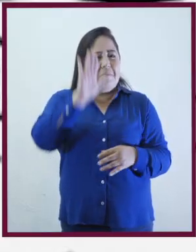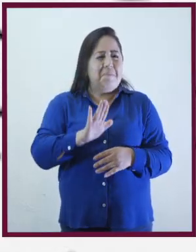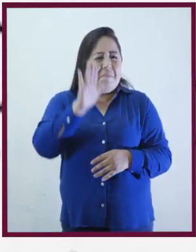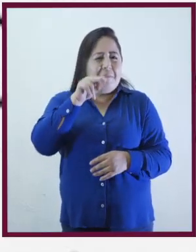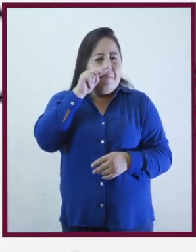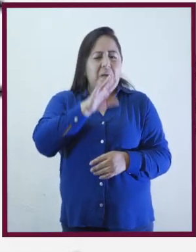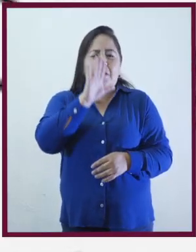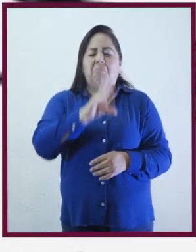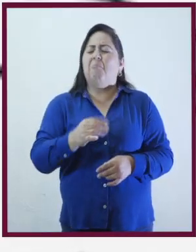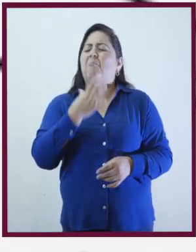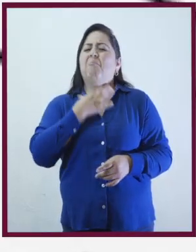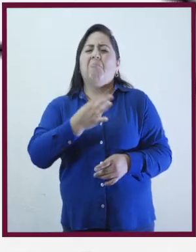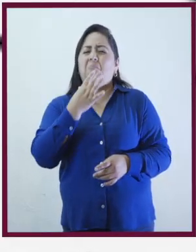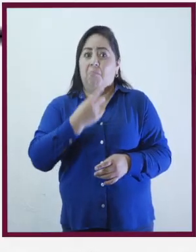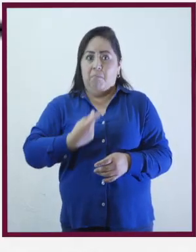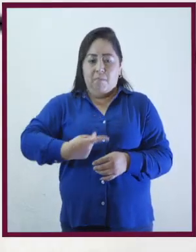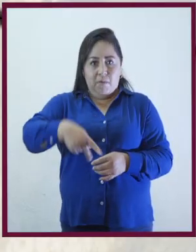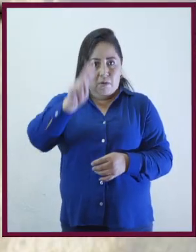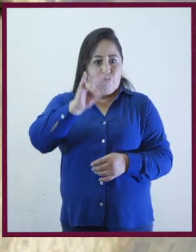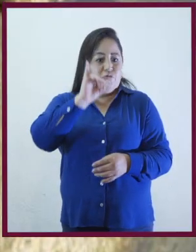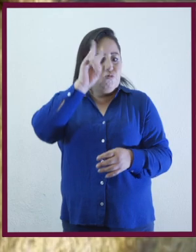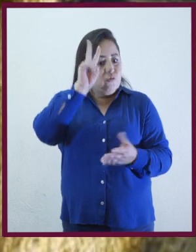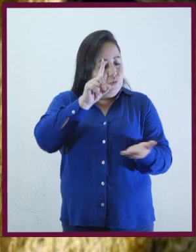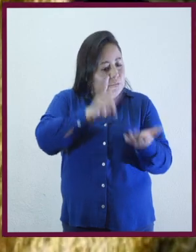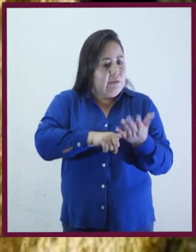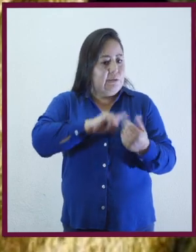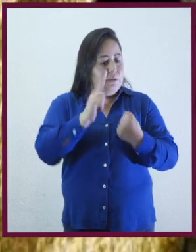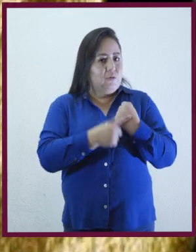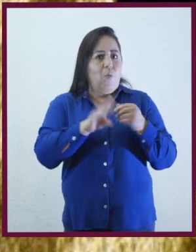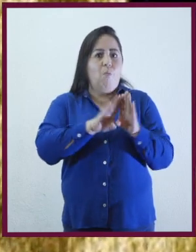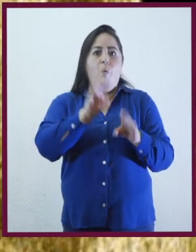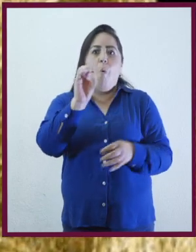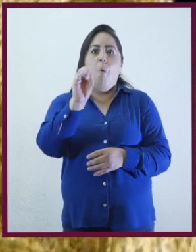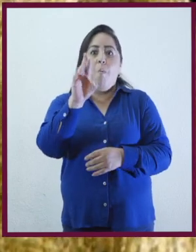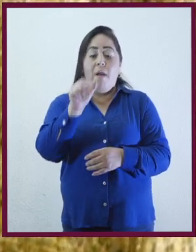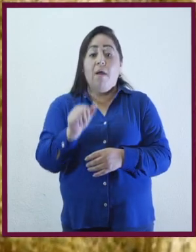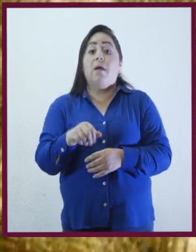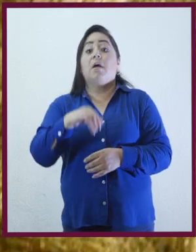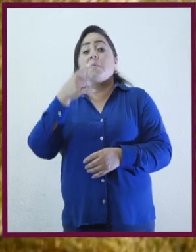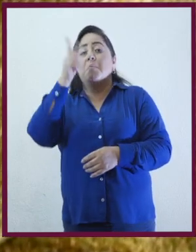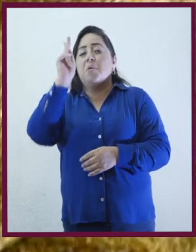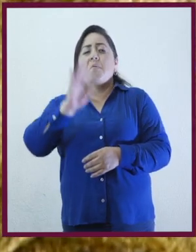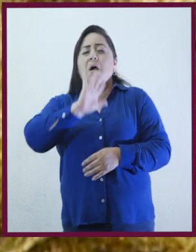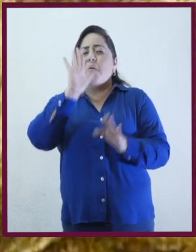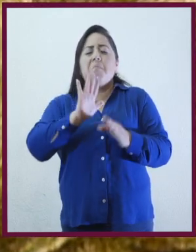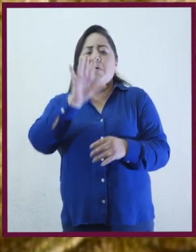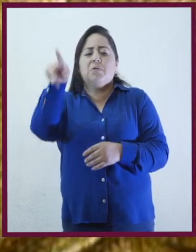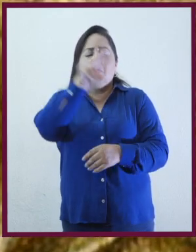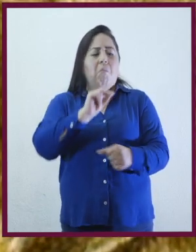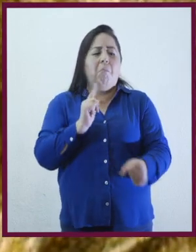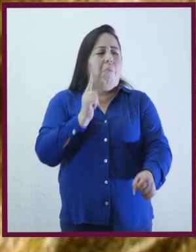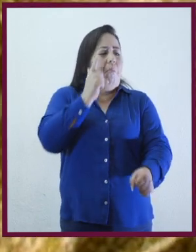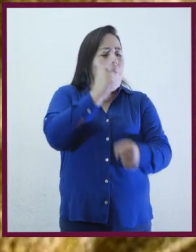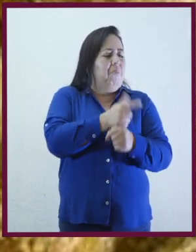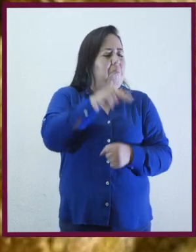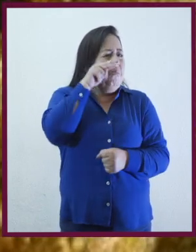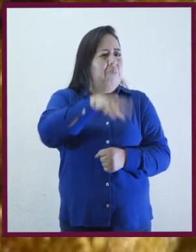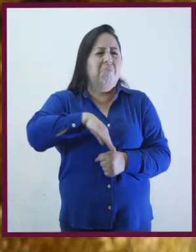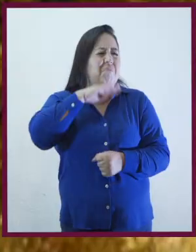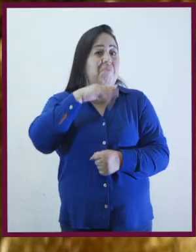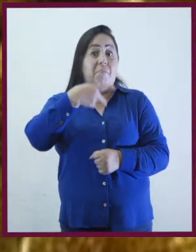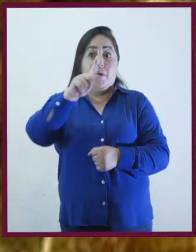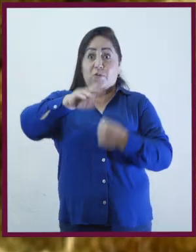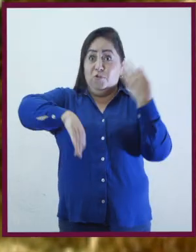aparentemente insignificantes, pero reveladores de una obra. Tal vez nunca nos hemos dado cuenta a primera vista, pero